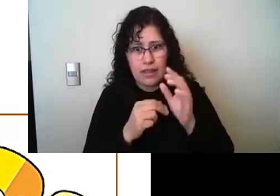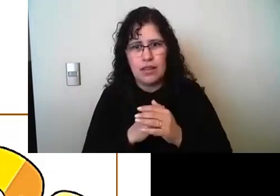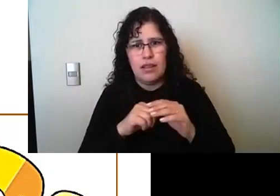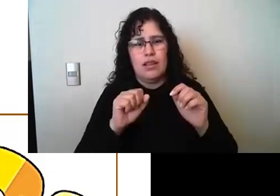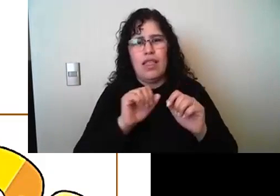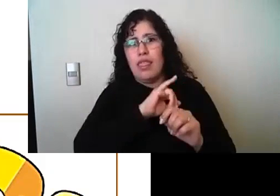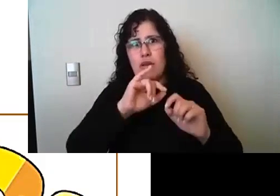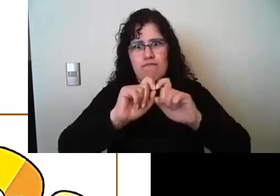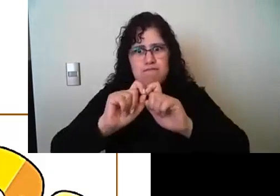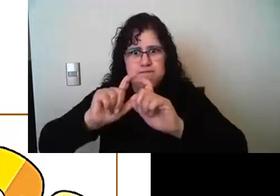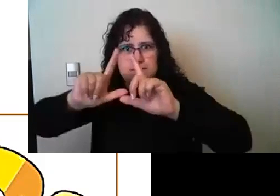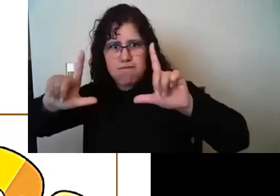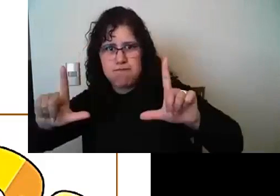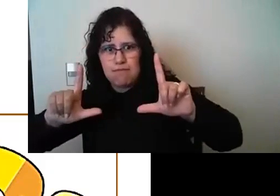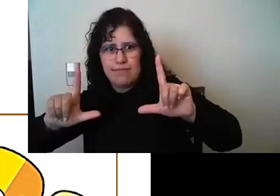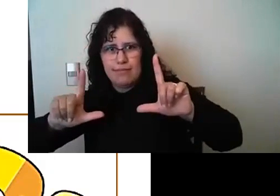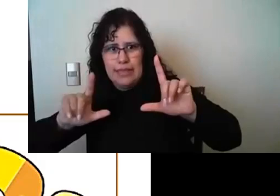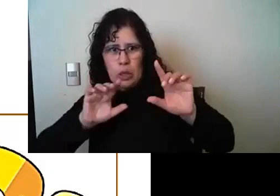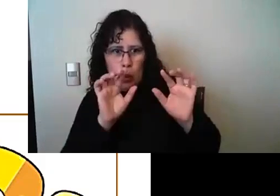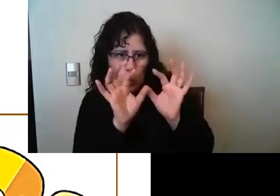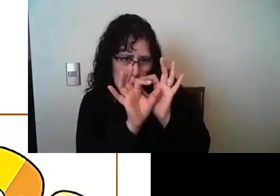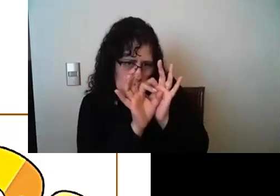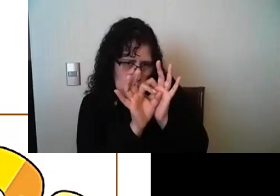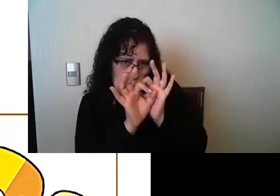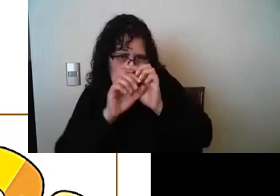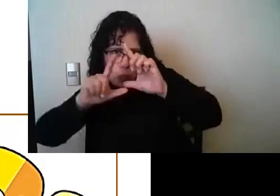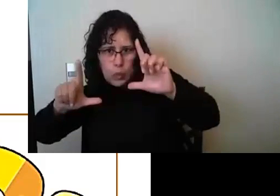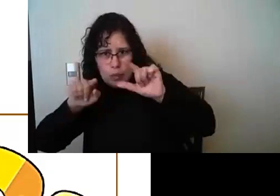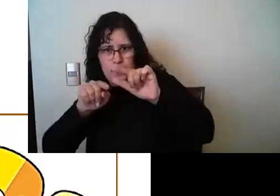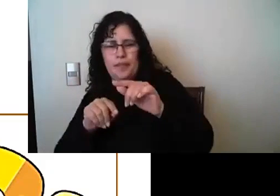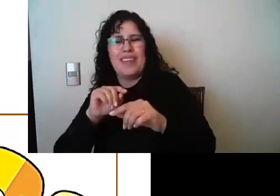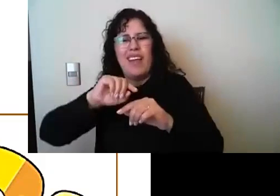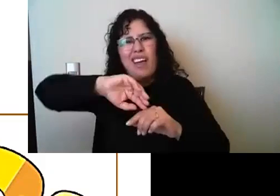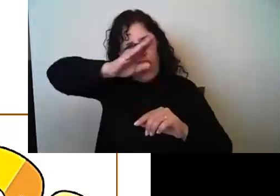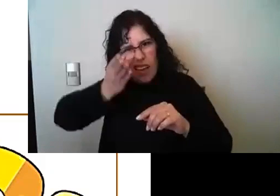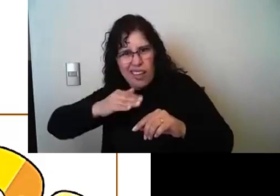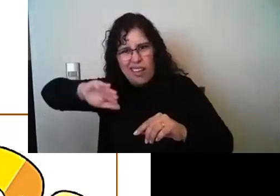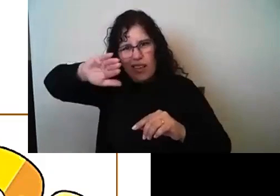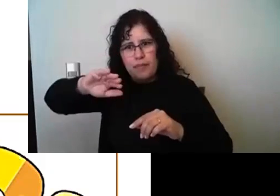imagen, ¿ya? ¿Sí? Este es un giro, ¿ya? Este es un surco,